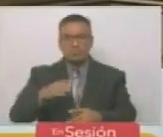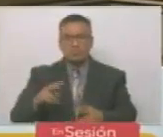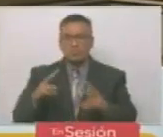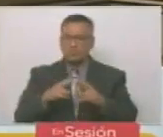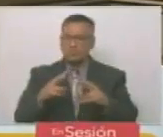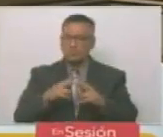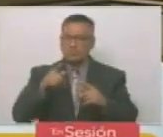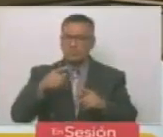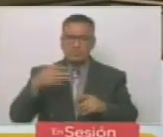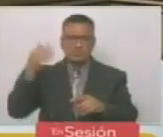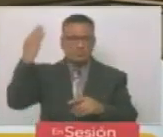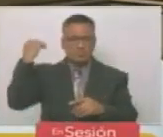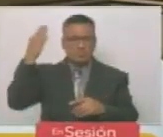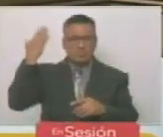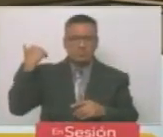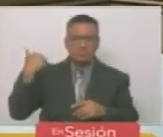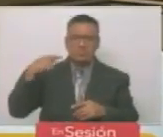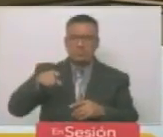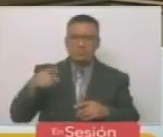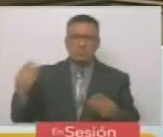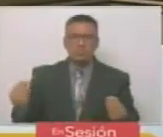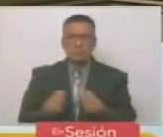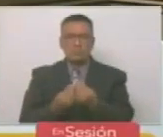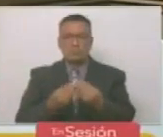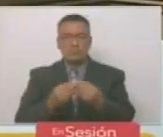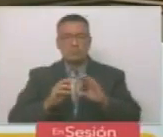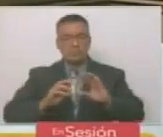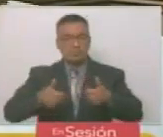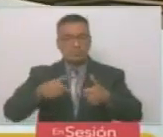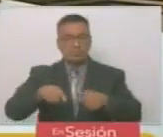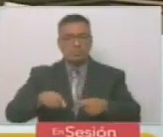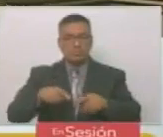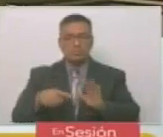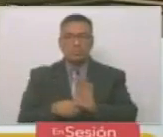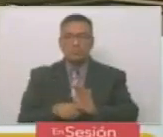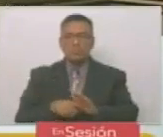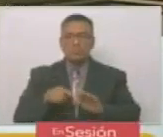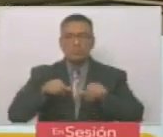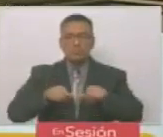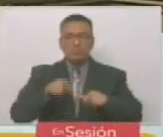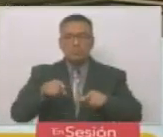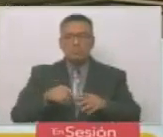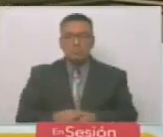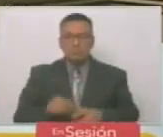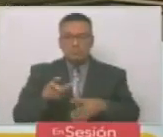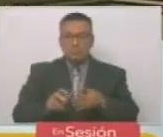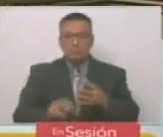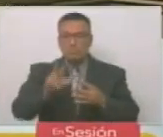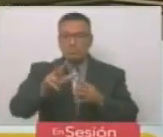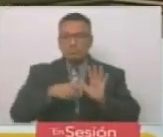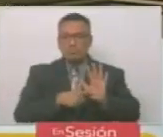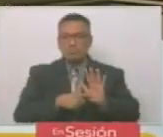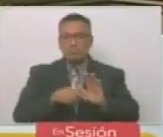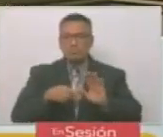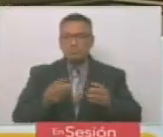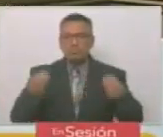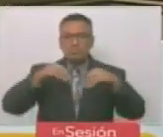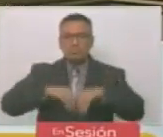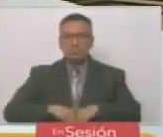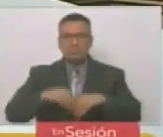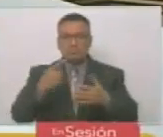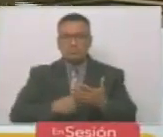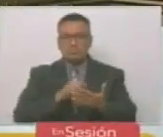conocimiento ancestral que nos encuentra con nuestros orígenes, raíces e identidad. Tercero, publicar el presente acuerdo en la